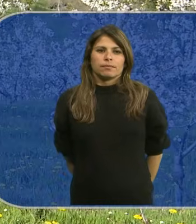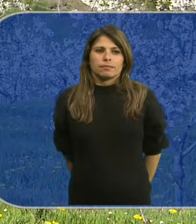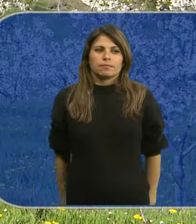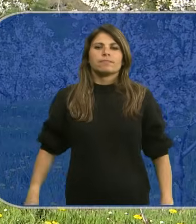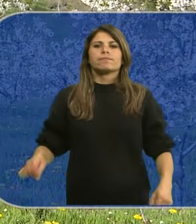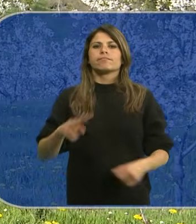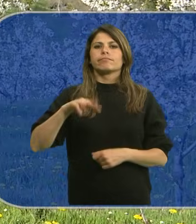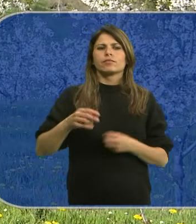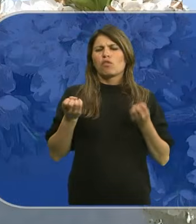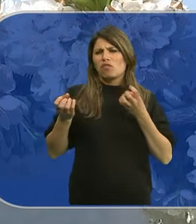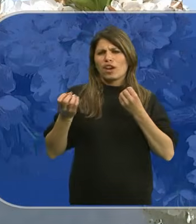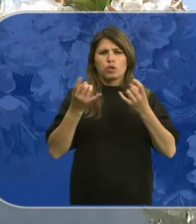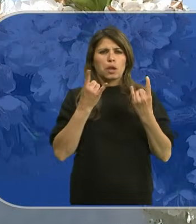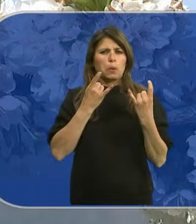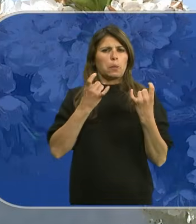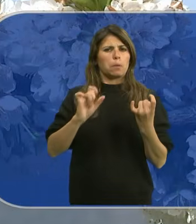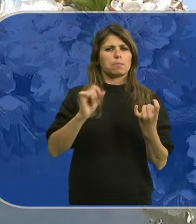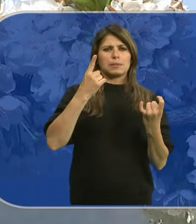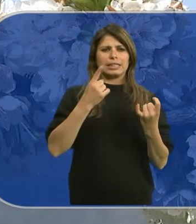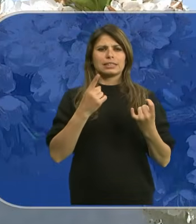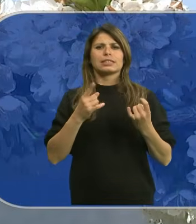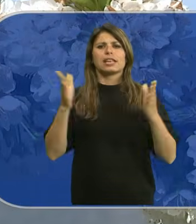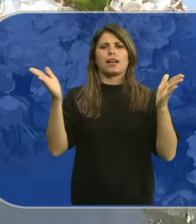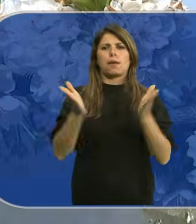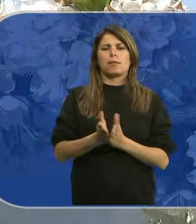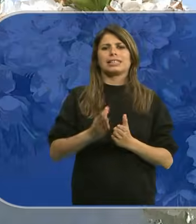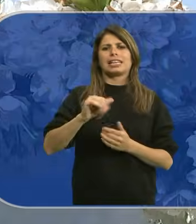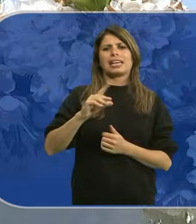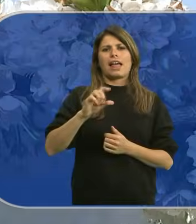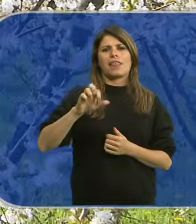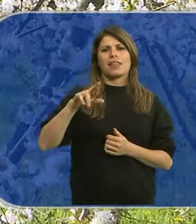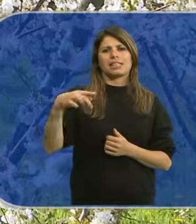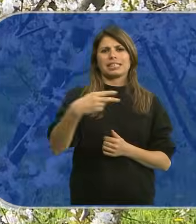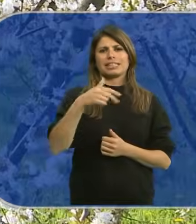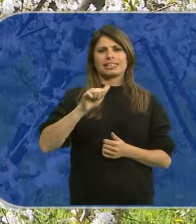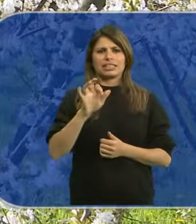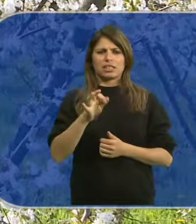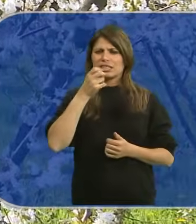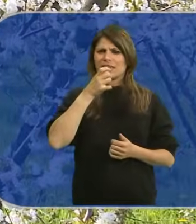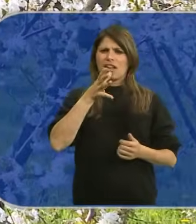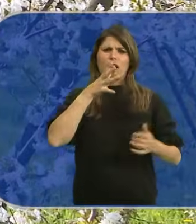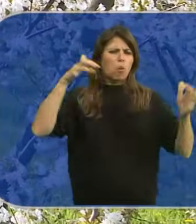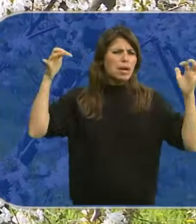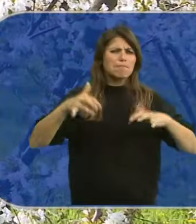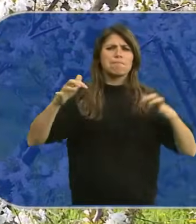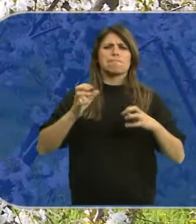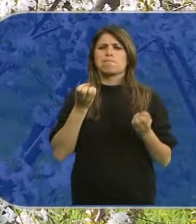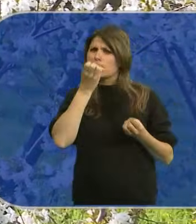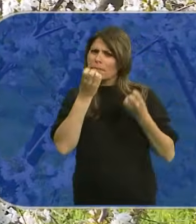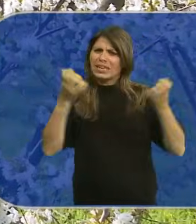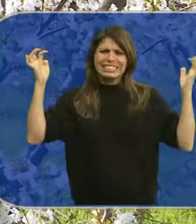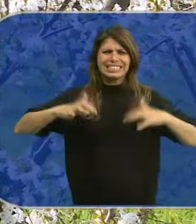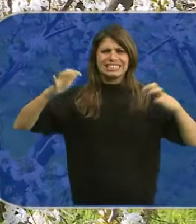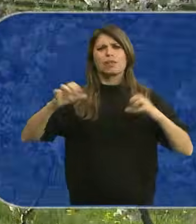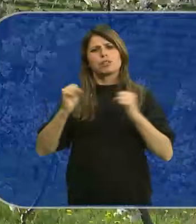Es la floración más copiosa de los últimos años en el Valle de las Caderechas. Al haber tanta agua, ¿no?, al llover en la primavera y en el invierno,